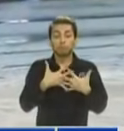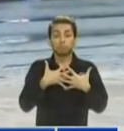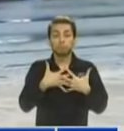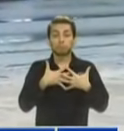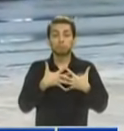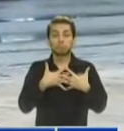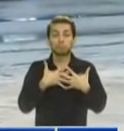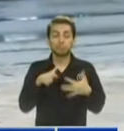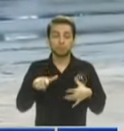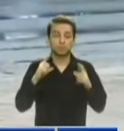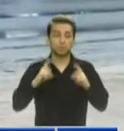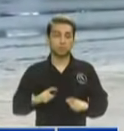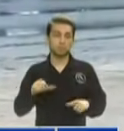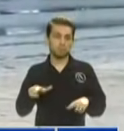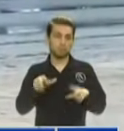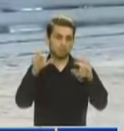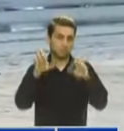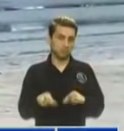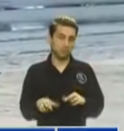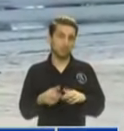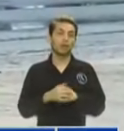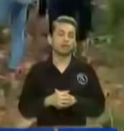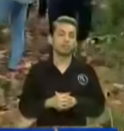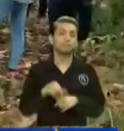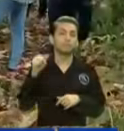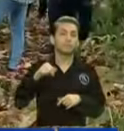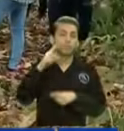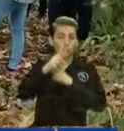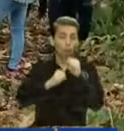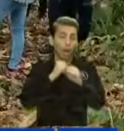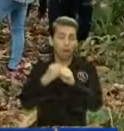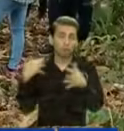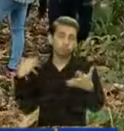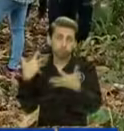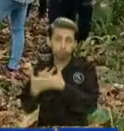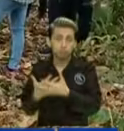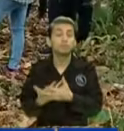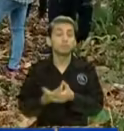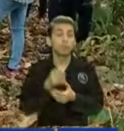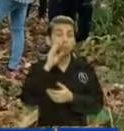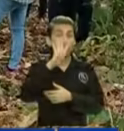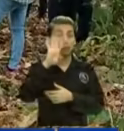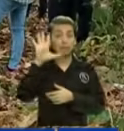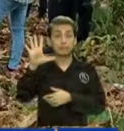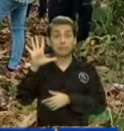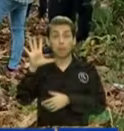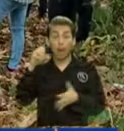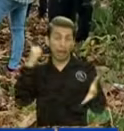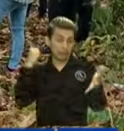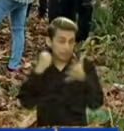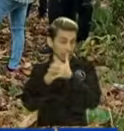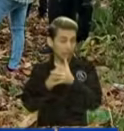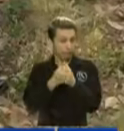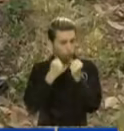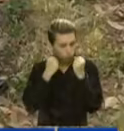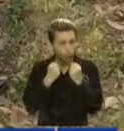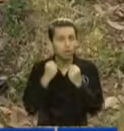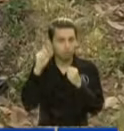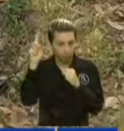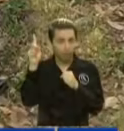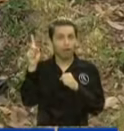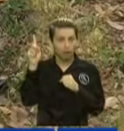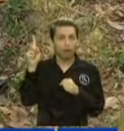el cuerpo de esta persona. En lo que va del año, son 45 accidentes fuertes que han sucedido en la ruta